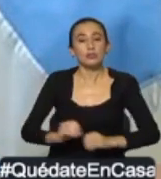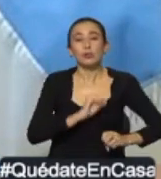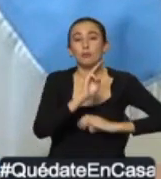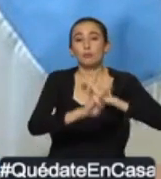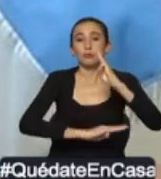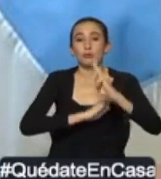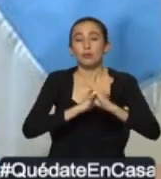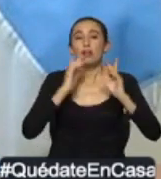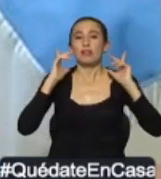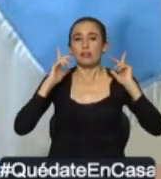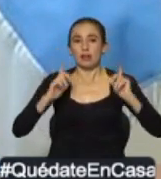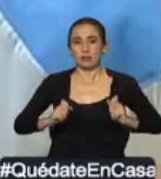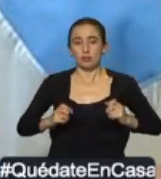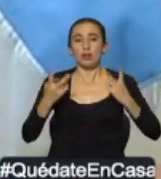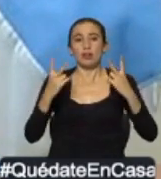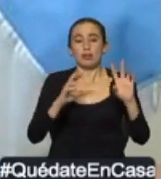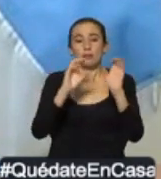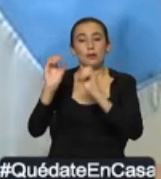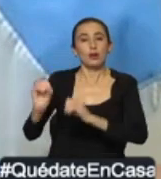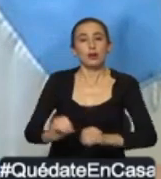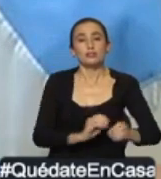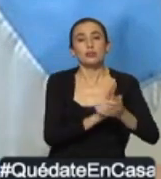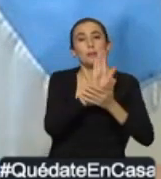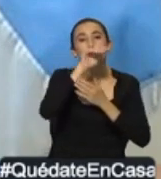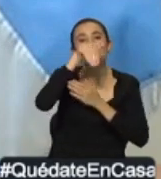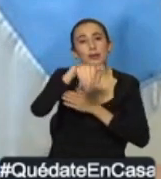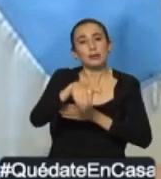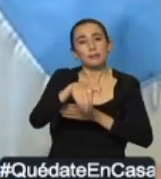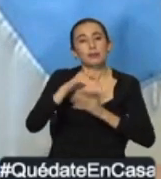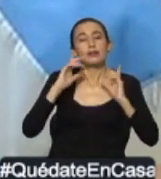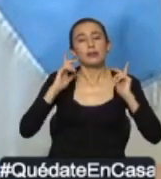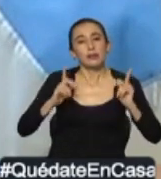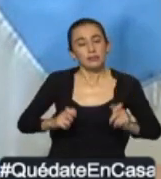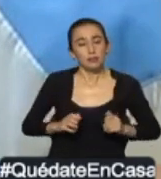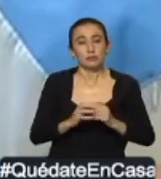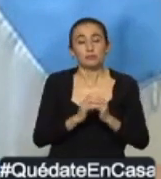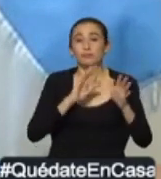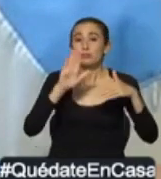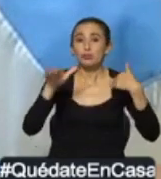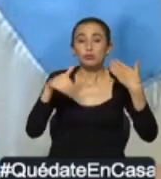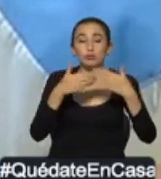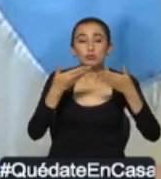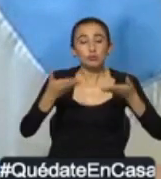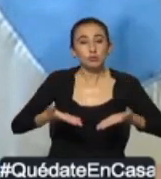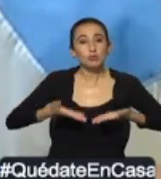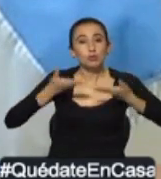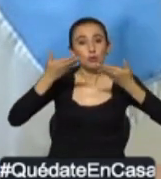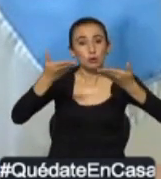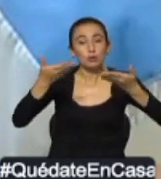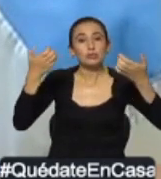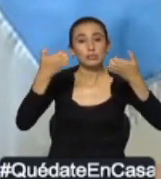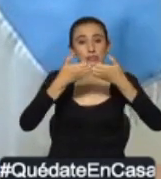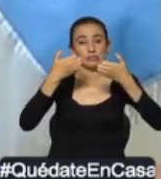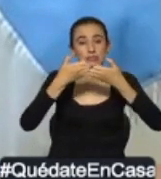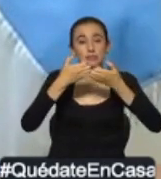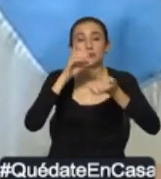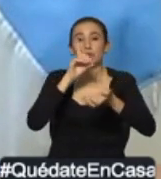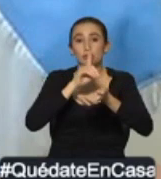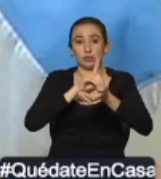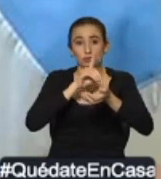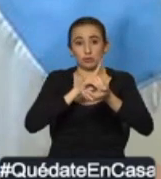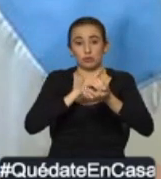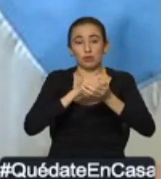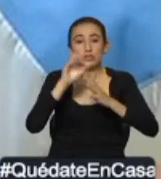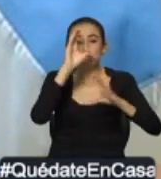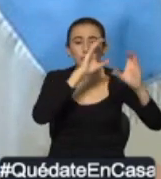panamericana de la salud con estos recursos adquiriremos los insumos médicos necesarios para